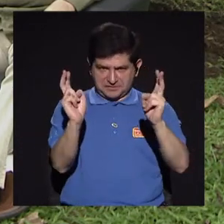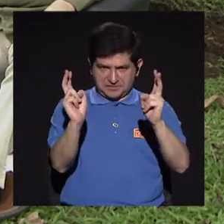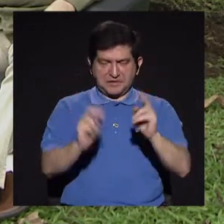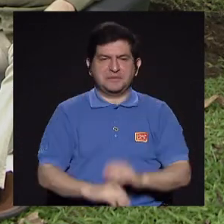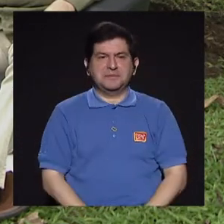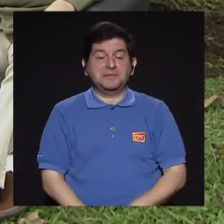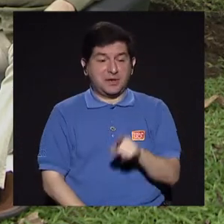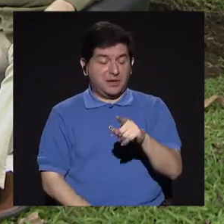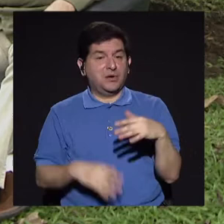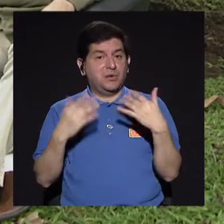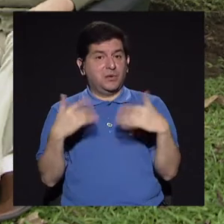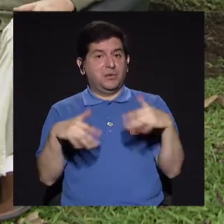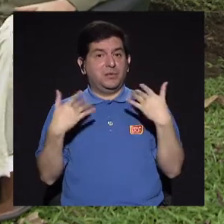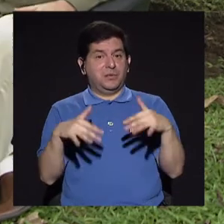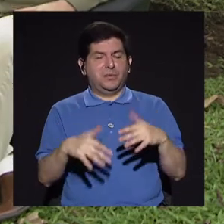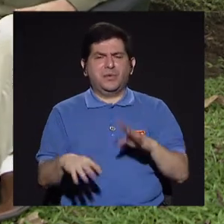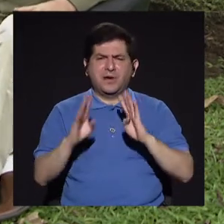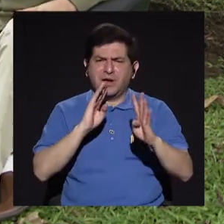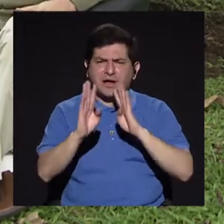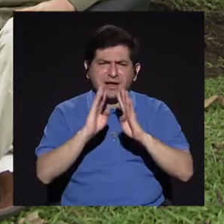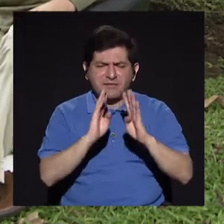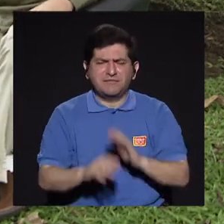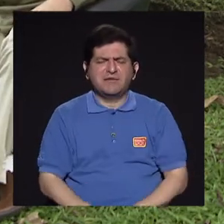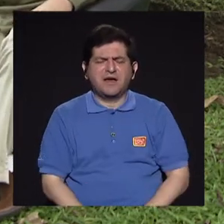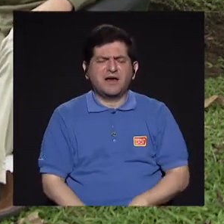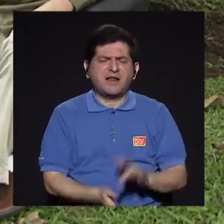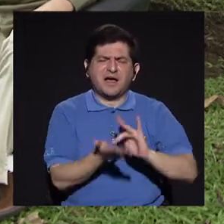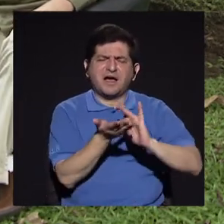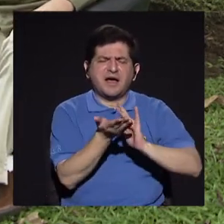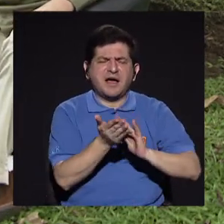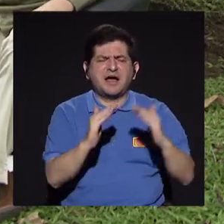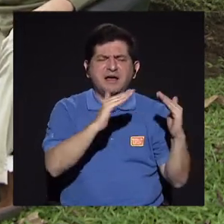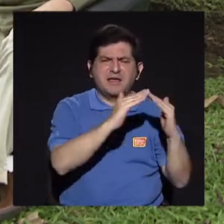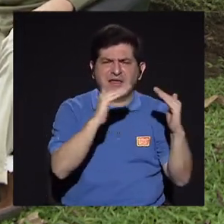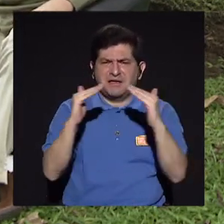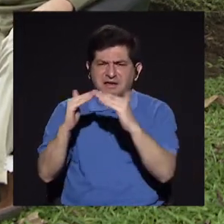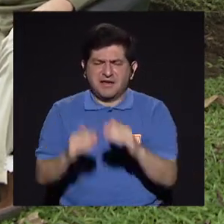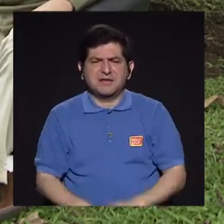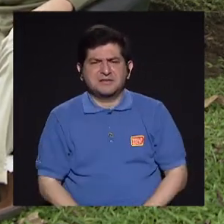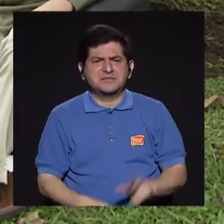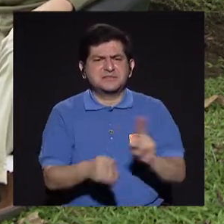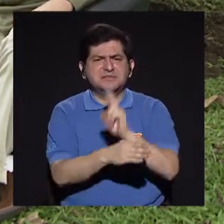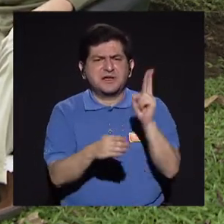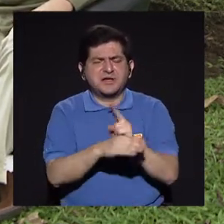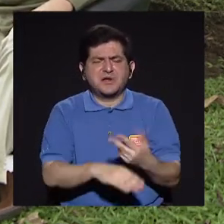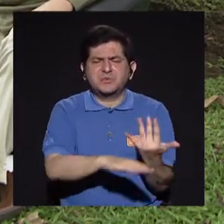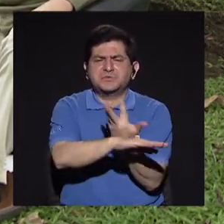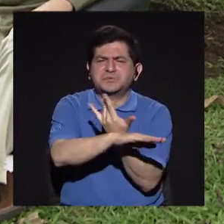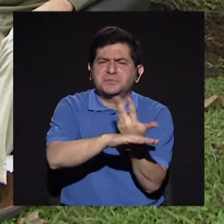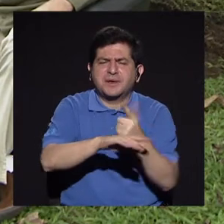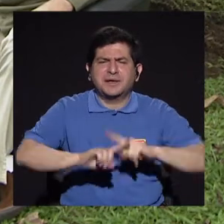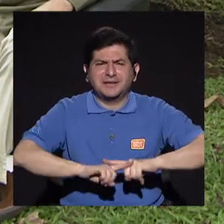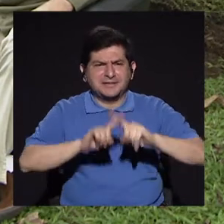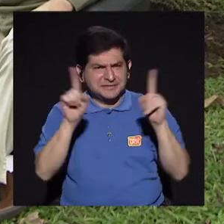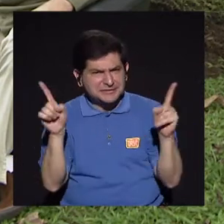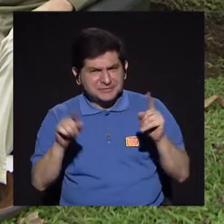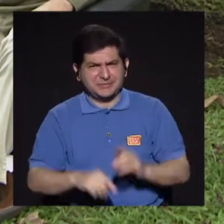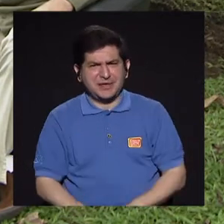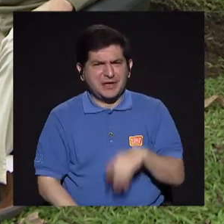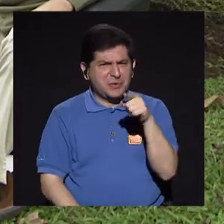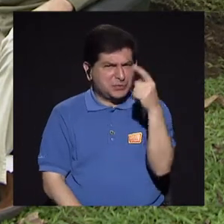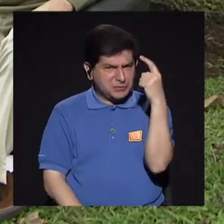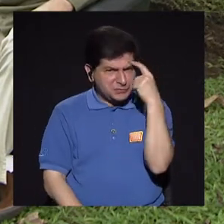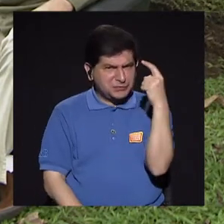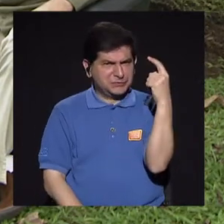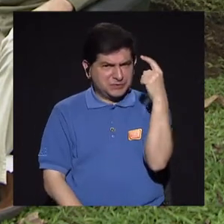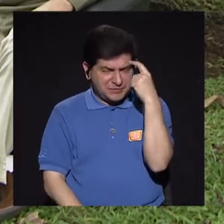que definitivamente se las trae. Muchas veces hablamos de los remedios caseros, los remedios hechos a bases de romero, pero usted se ha